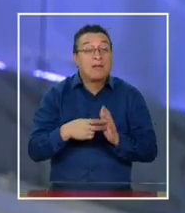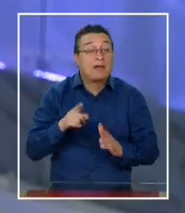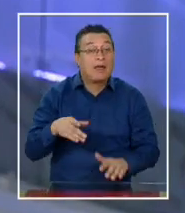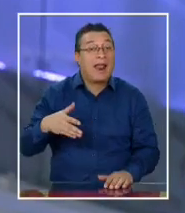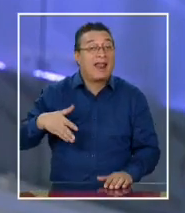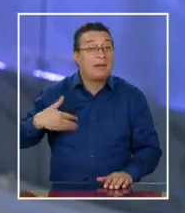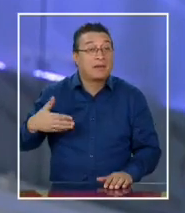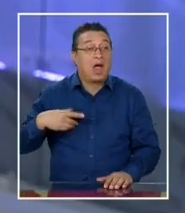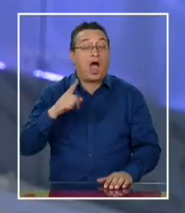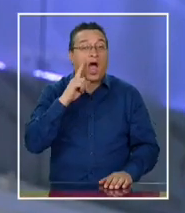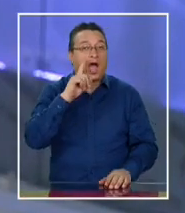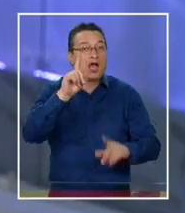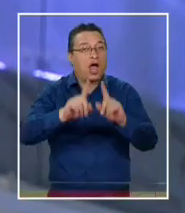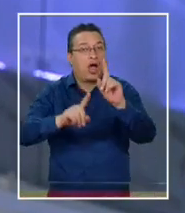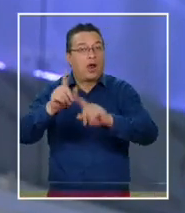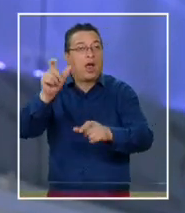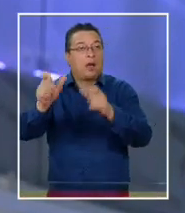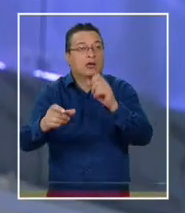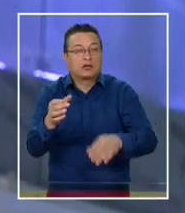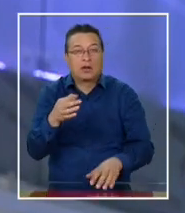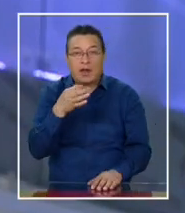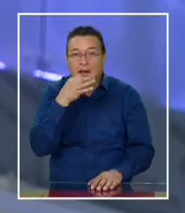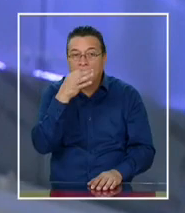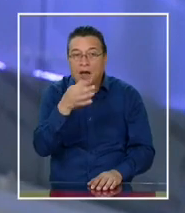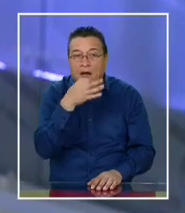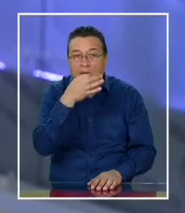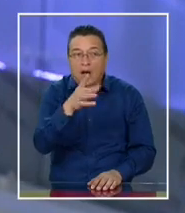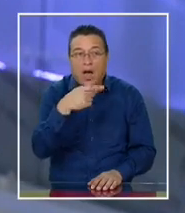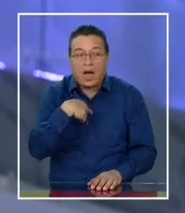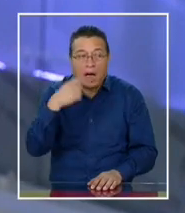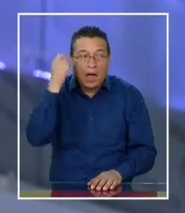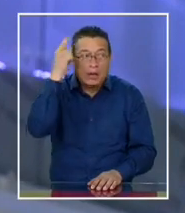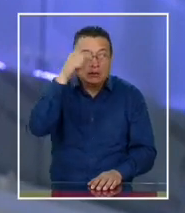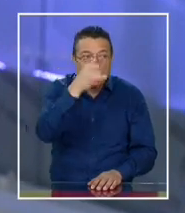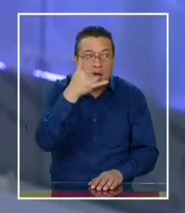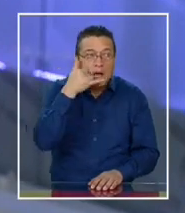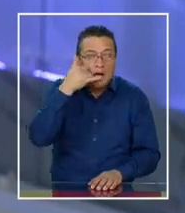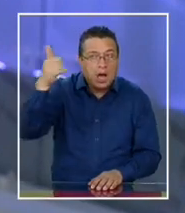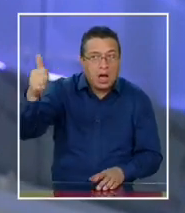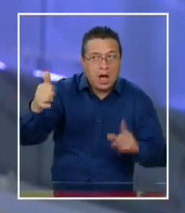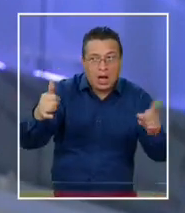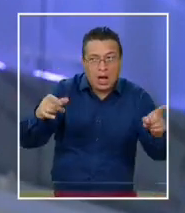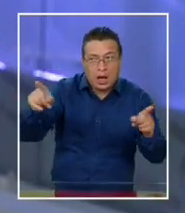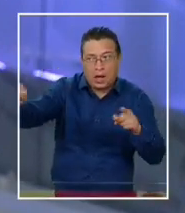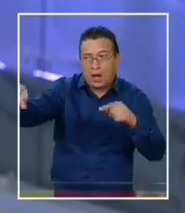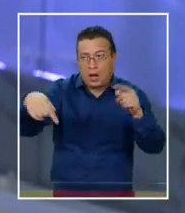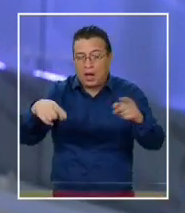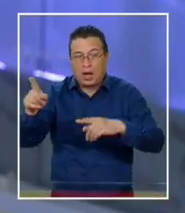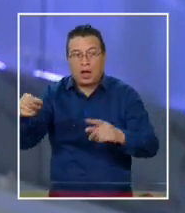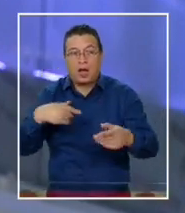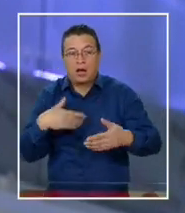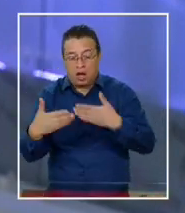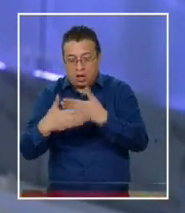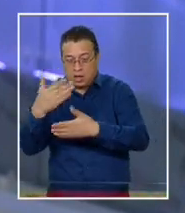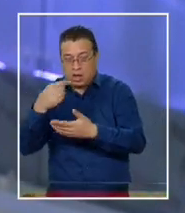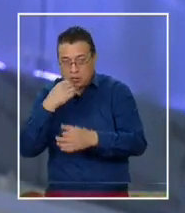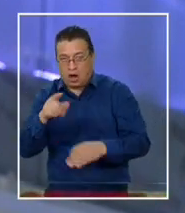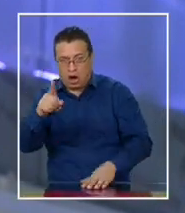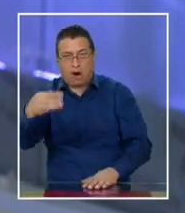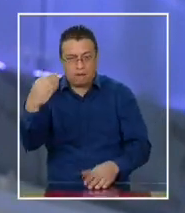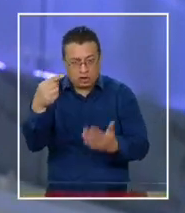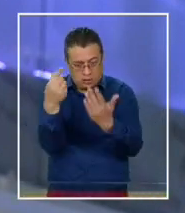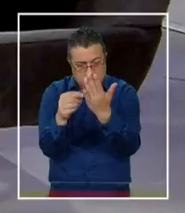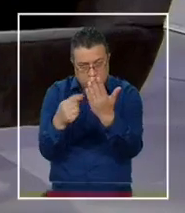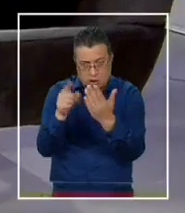Hay personas que empiezan a especular a partir de que suponen que hubo una llamada por aquí por allá la prensa da por bueno esos